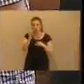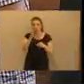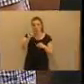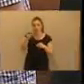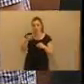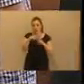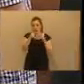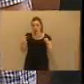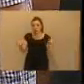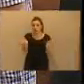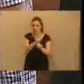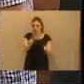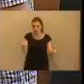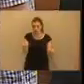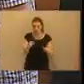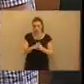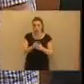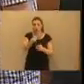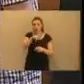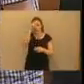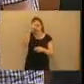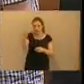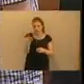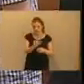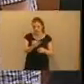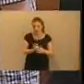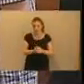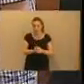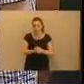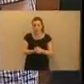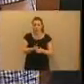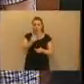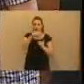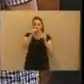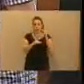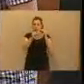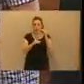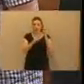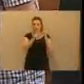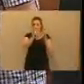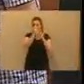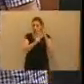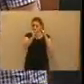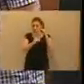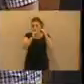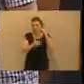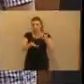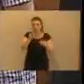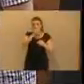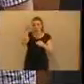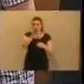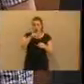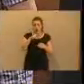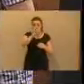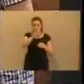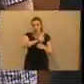asturiano. Nos preocupa no que estemos por debajo 6 puntos del resto de las autonomías, tampoco